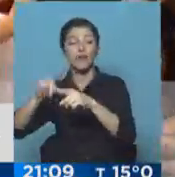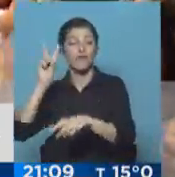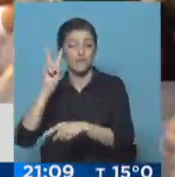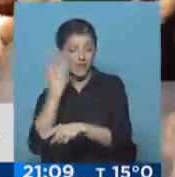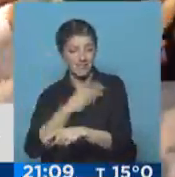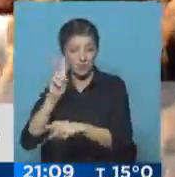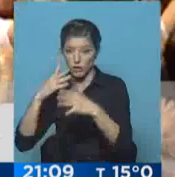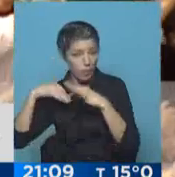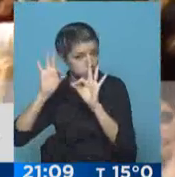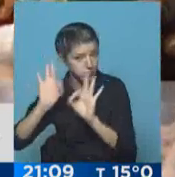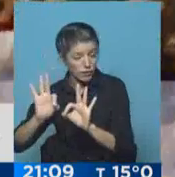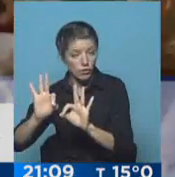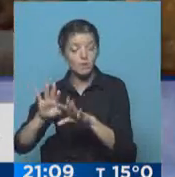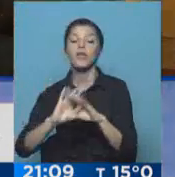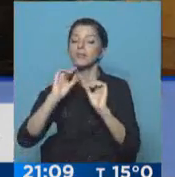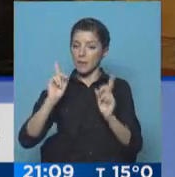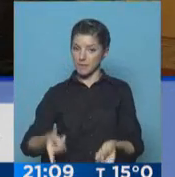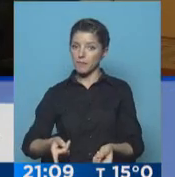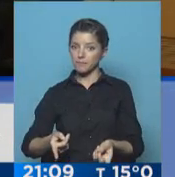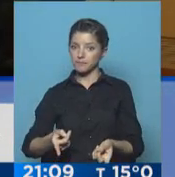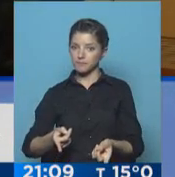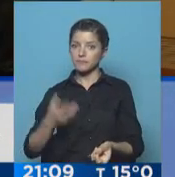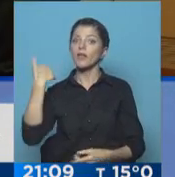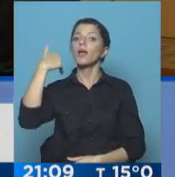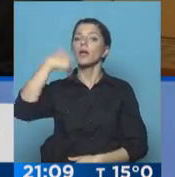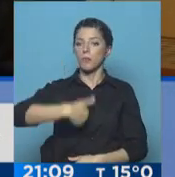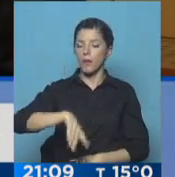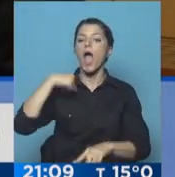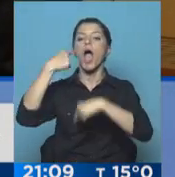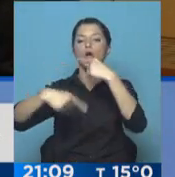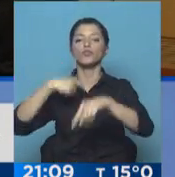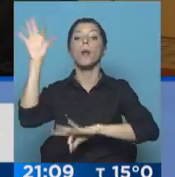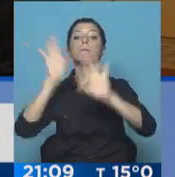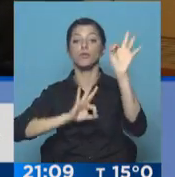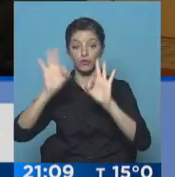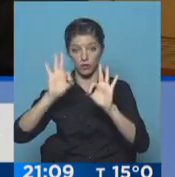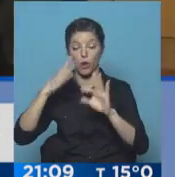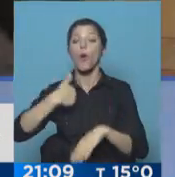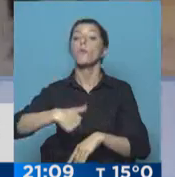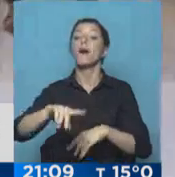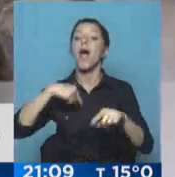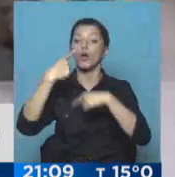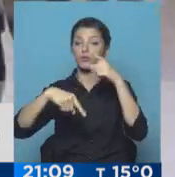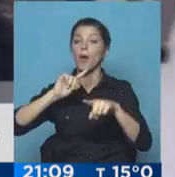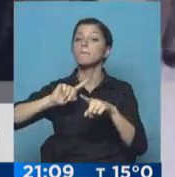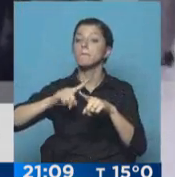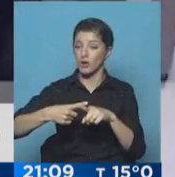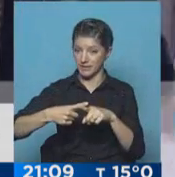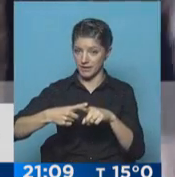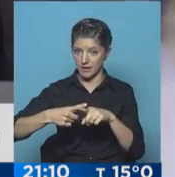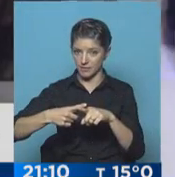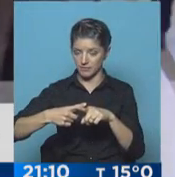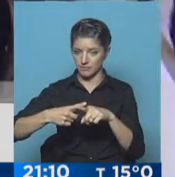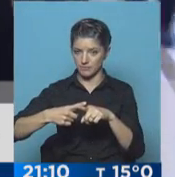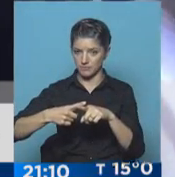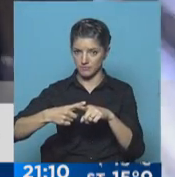y reafirmar también que va a continuar el proyecto, van a continuar las políticas que está